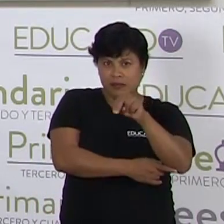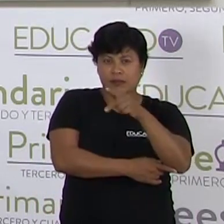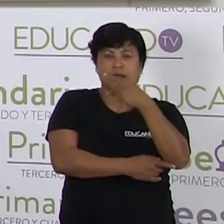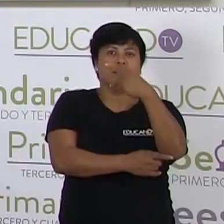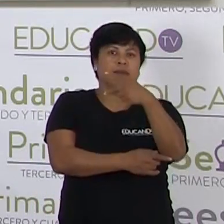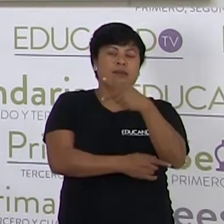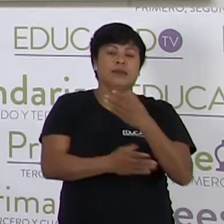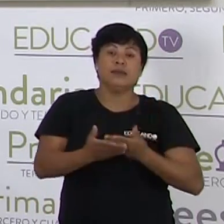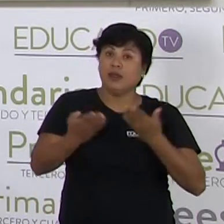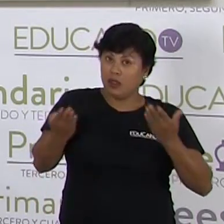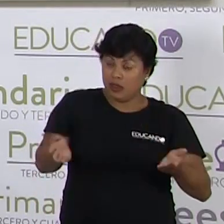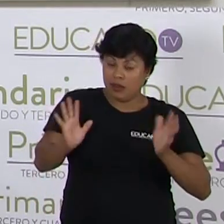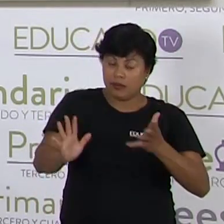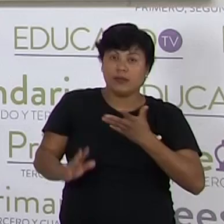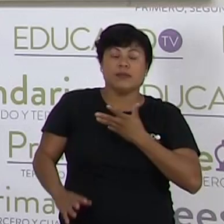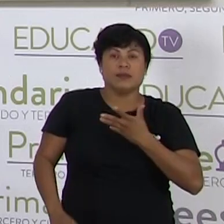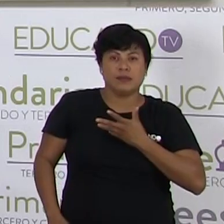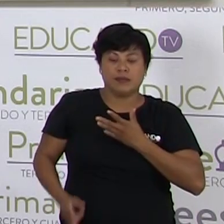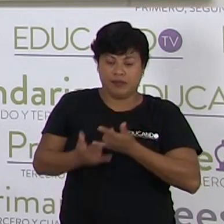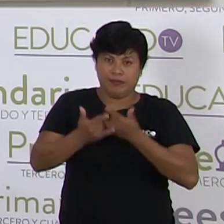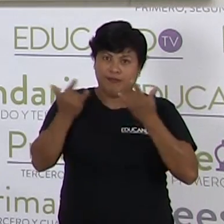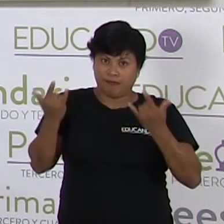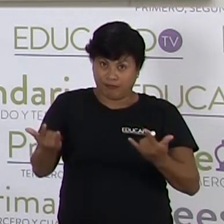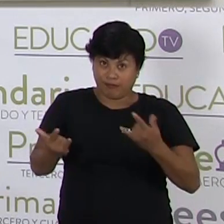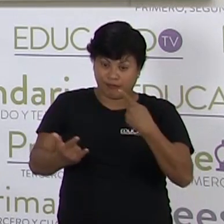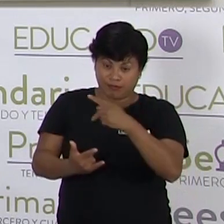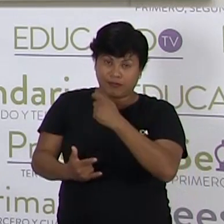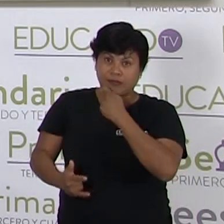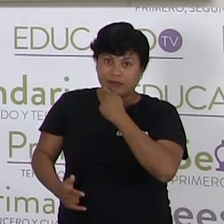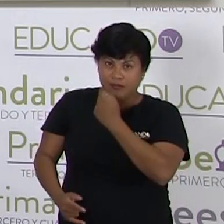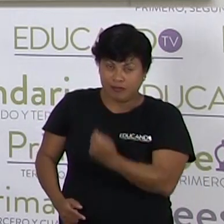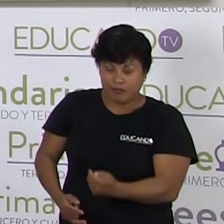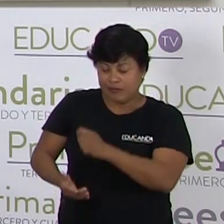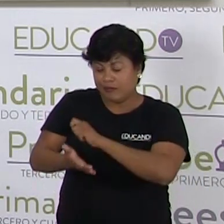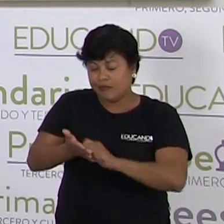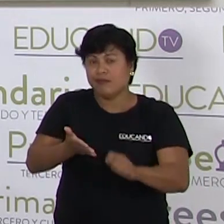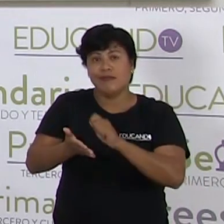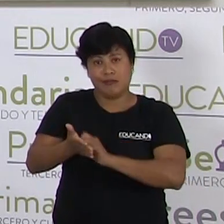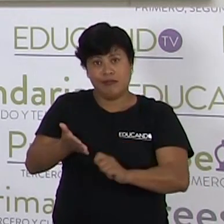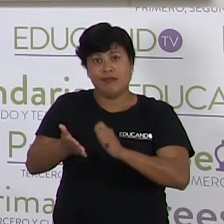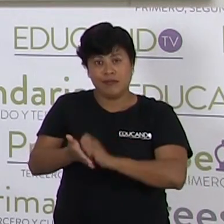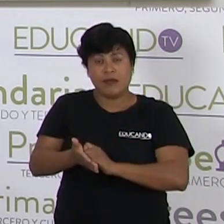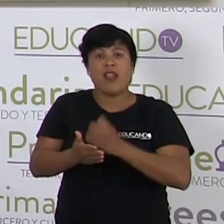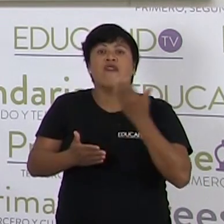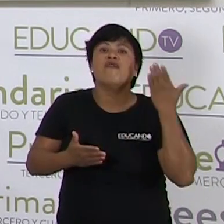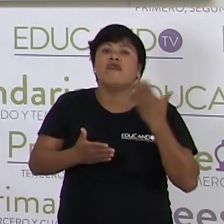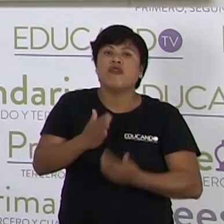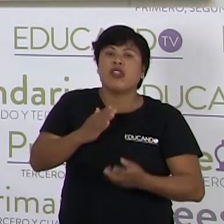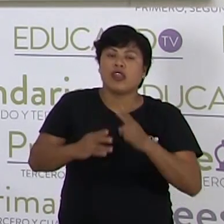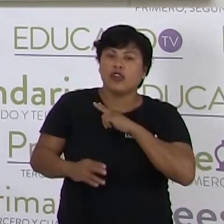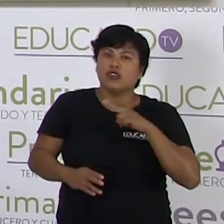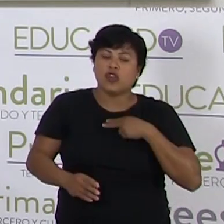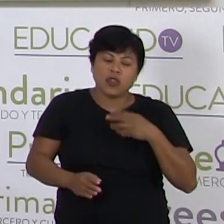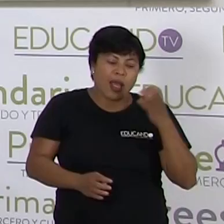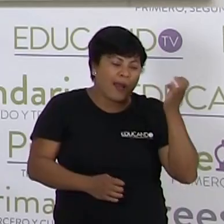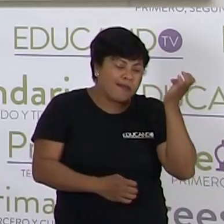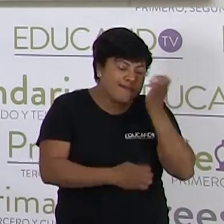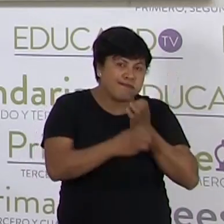Ahora que ya tenemos la historia de Germán escrita, falta que la